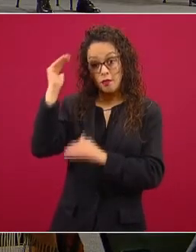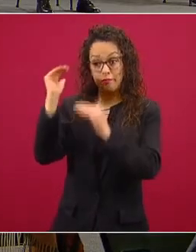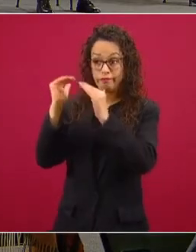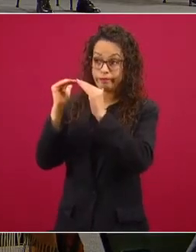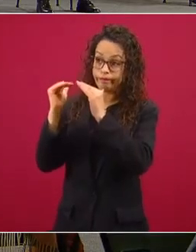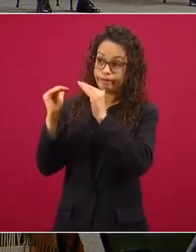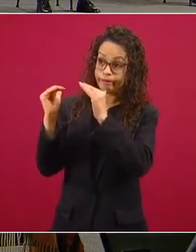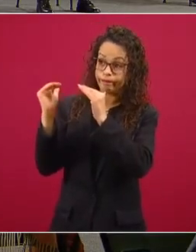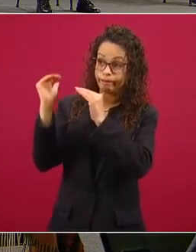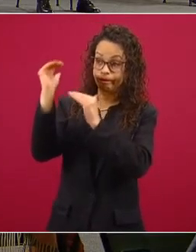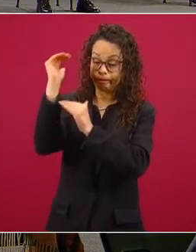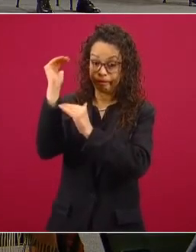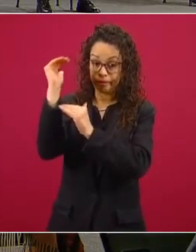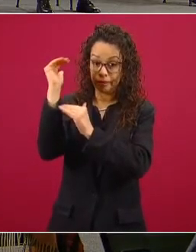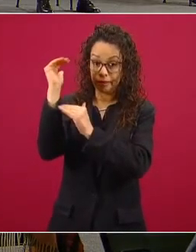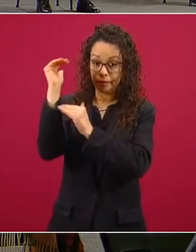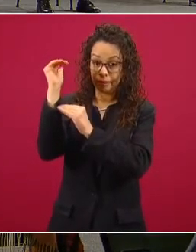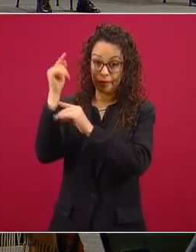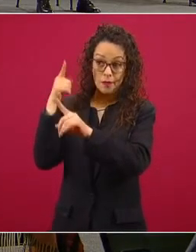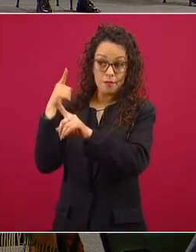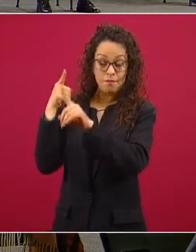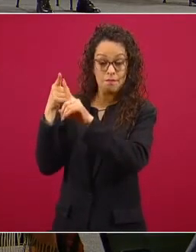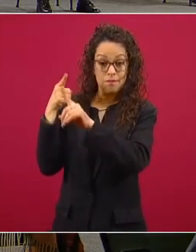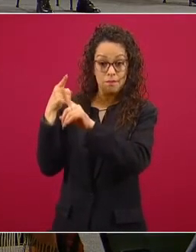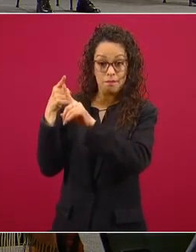los comandantes supremos,